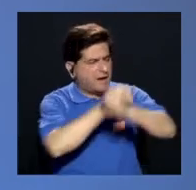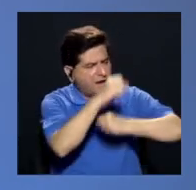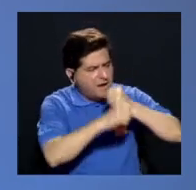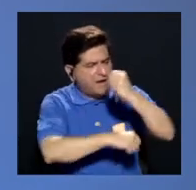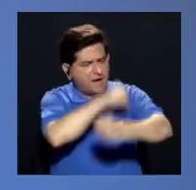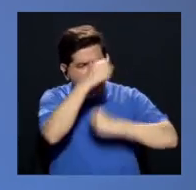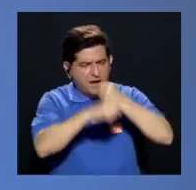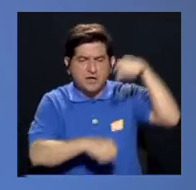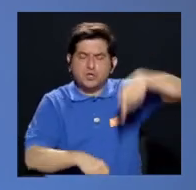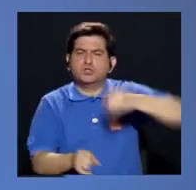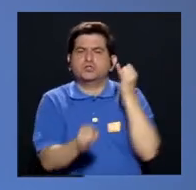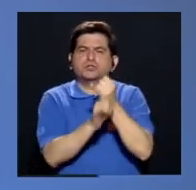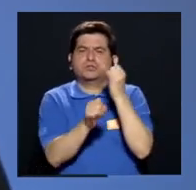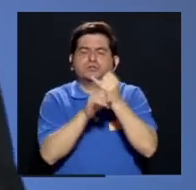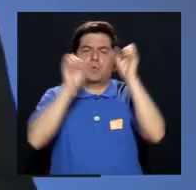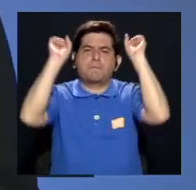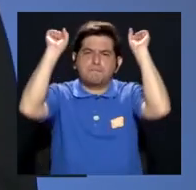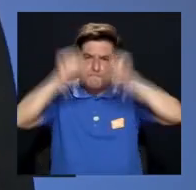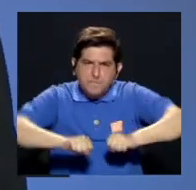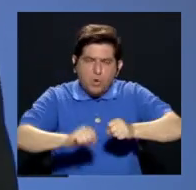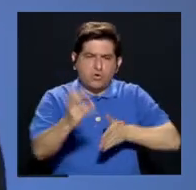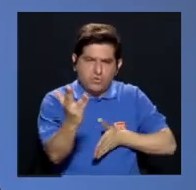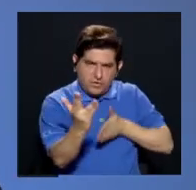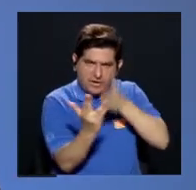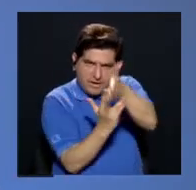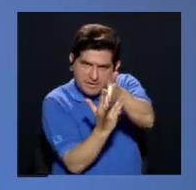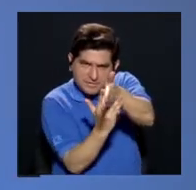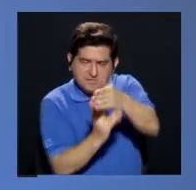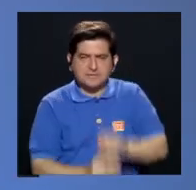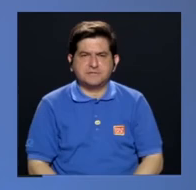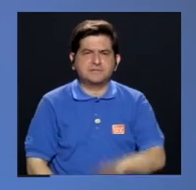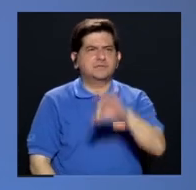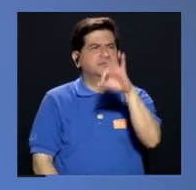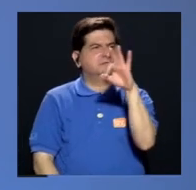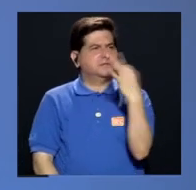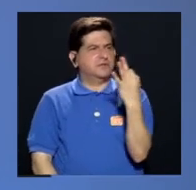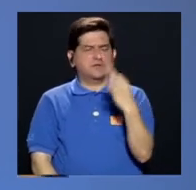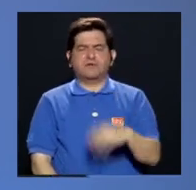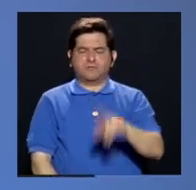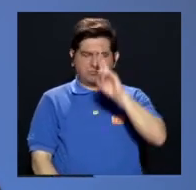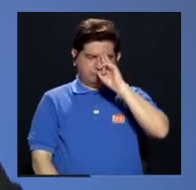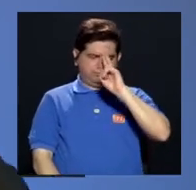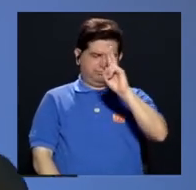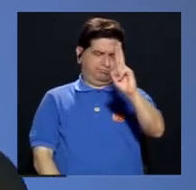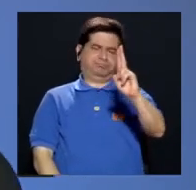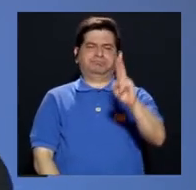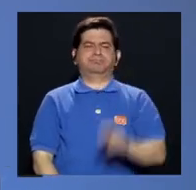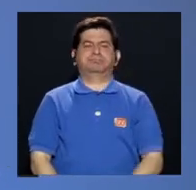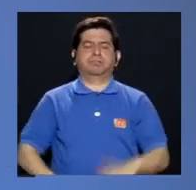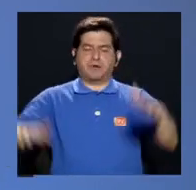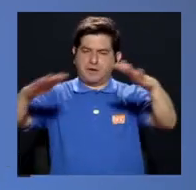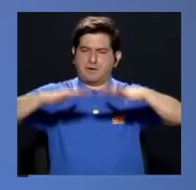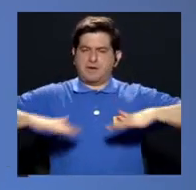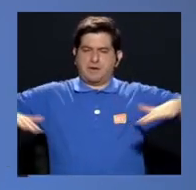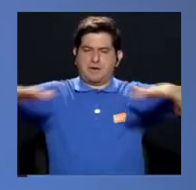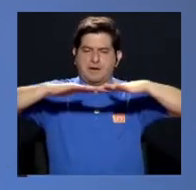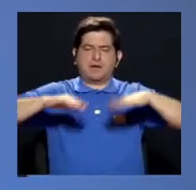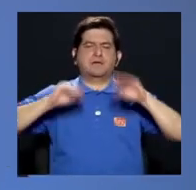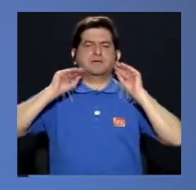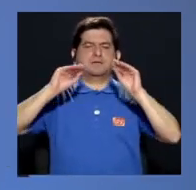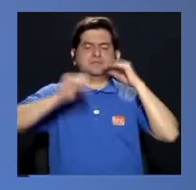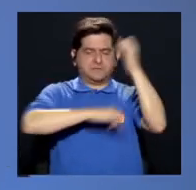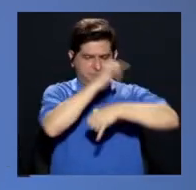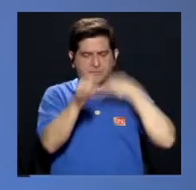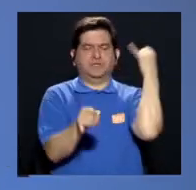institución ha sido capaz de ingresar de una manera muy reconocida en el escenario